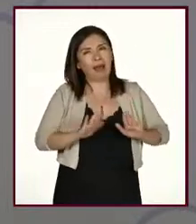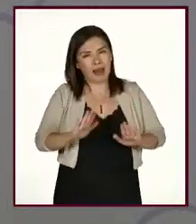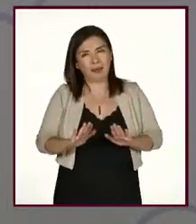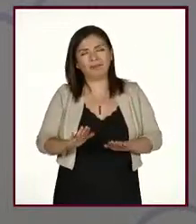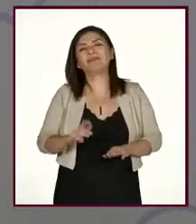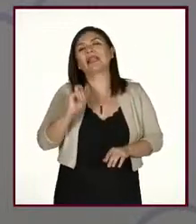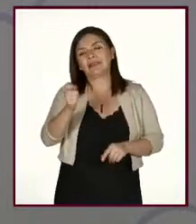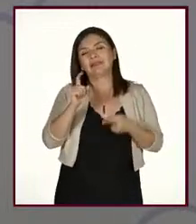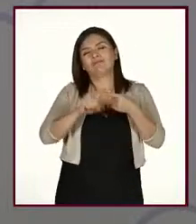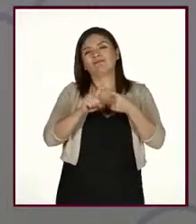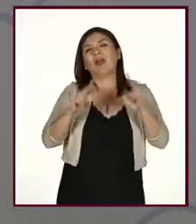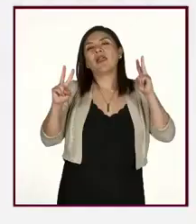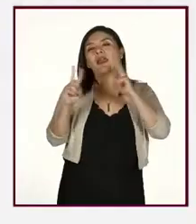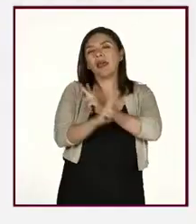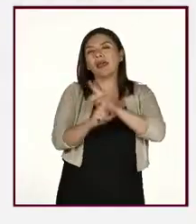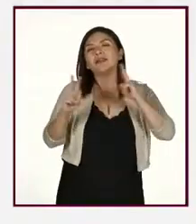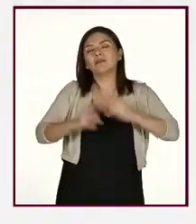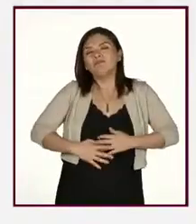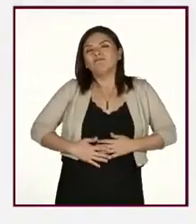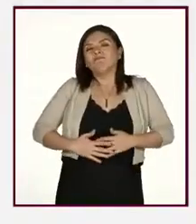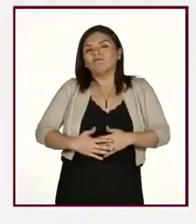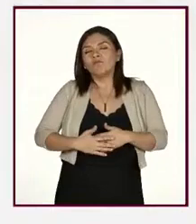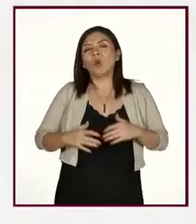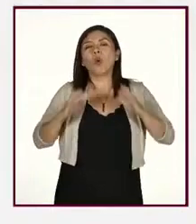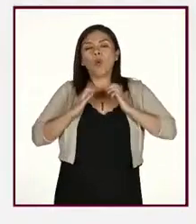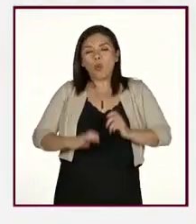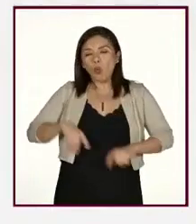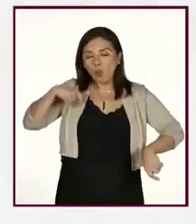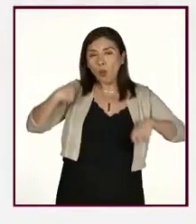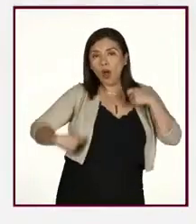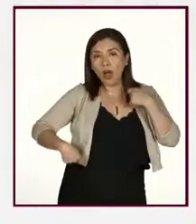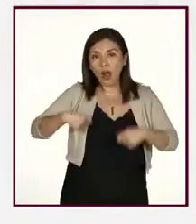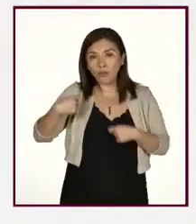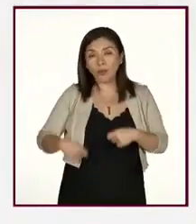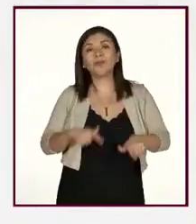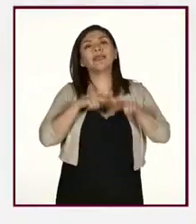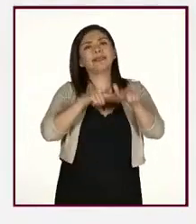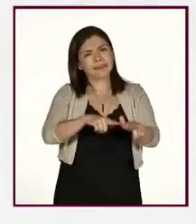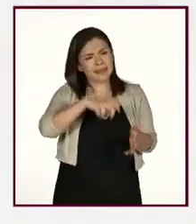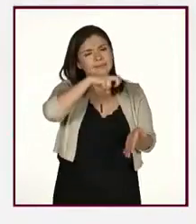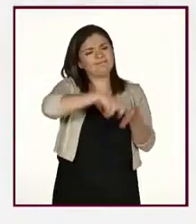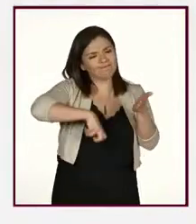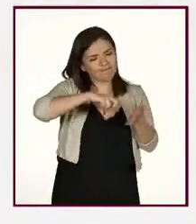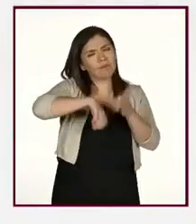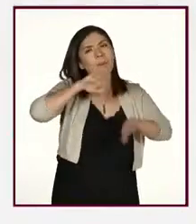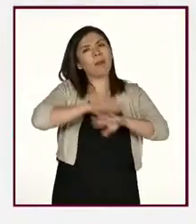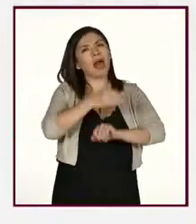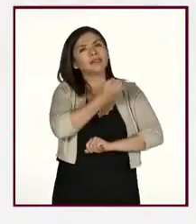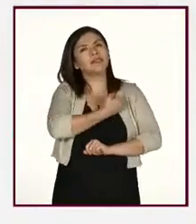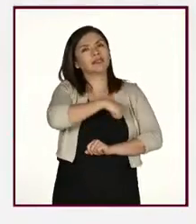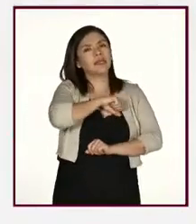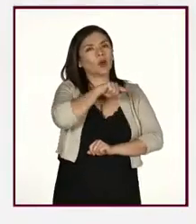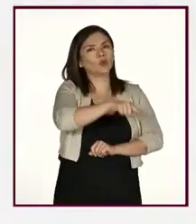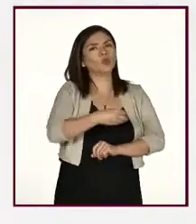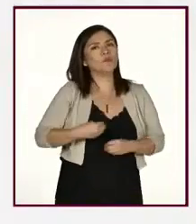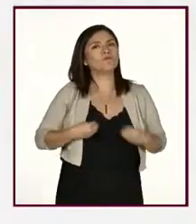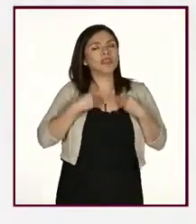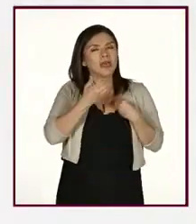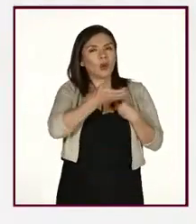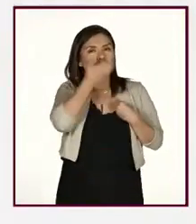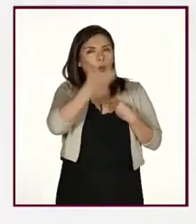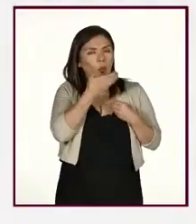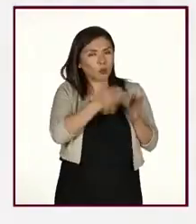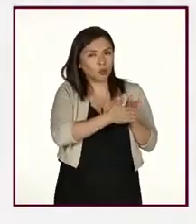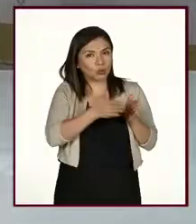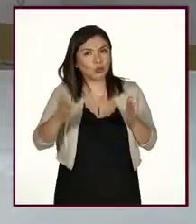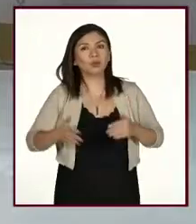la respiración abdominal, la relajación muscular, y seguir inculcando también hábitos saludables en los chicos, chicas y